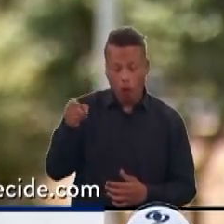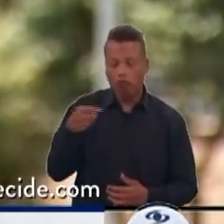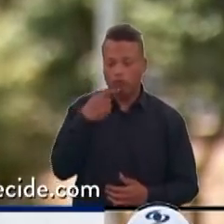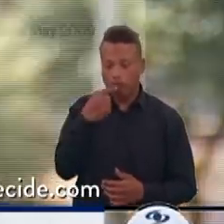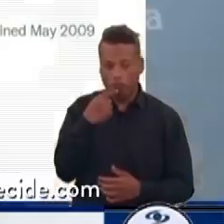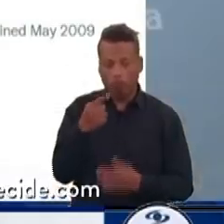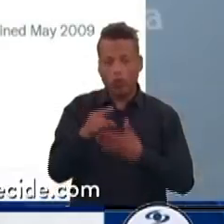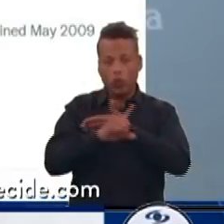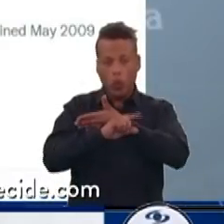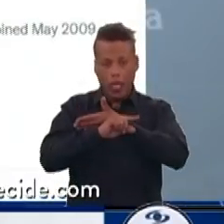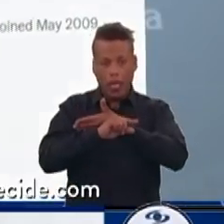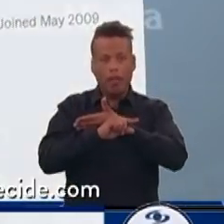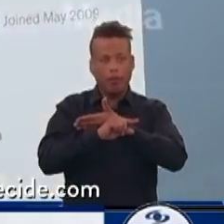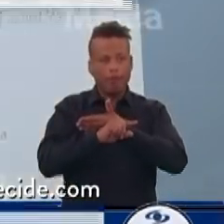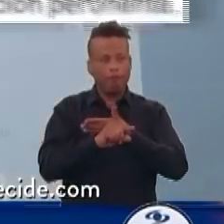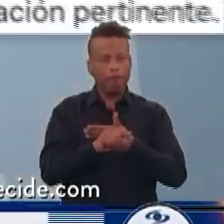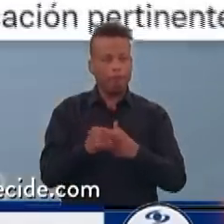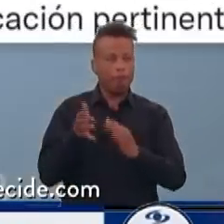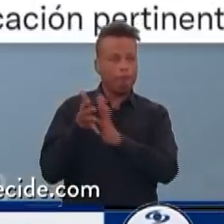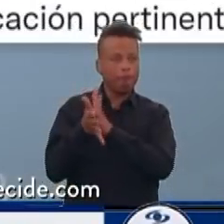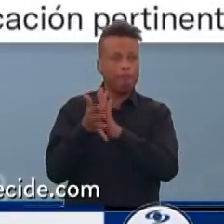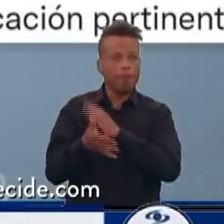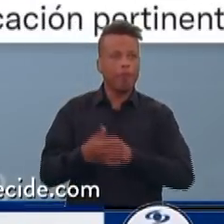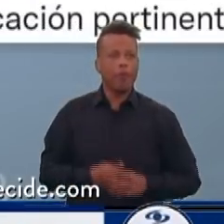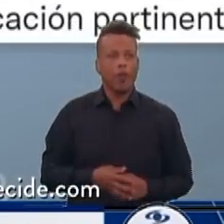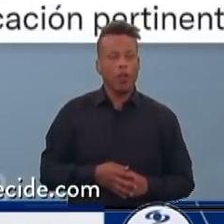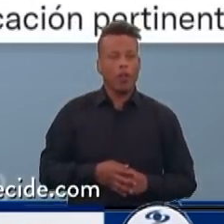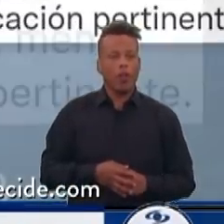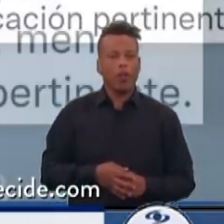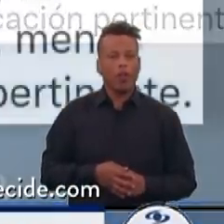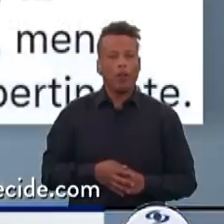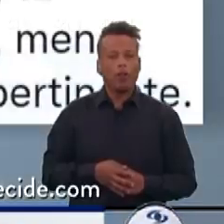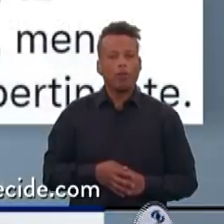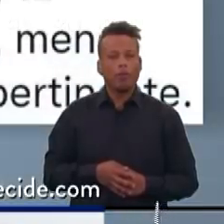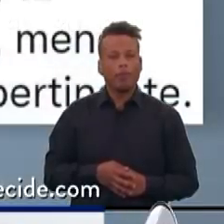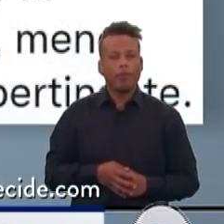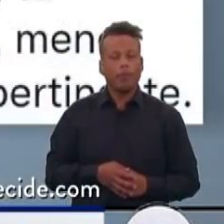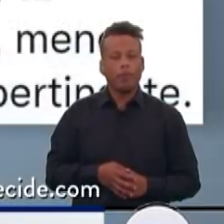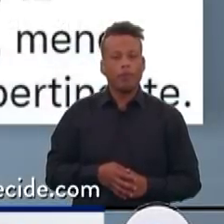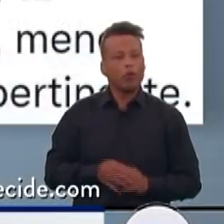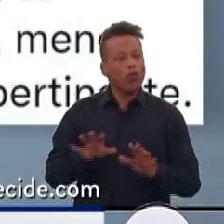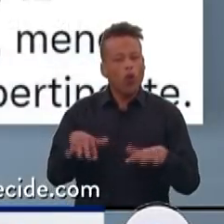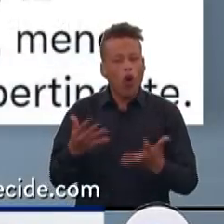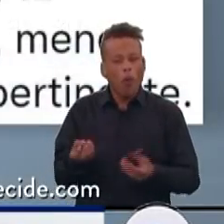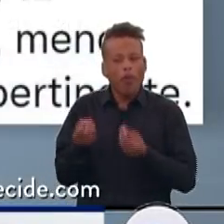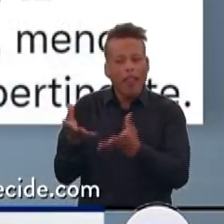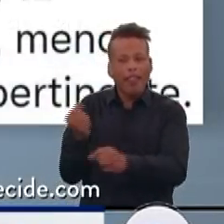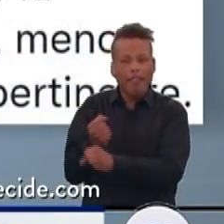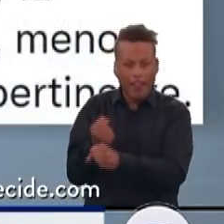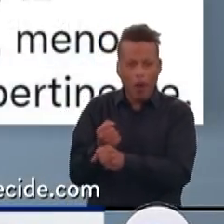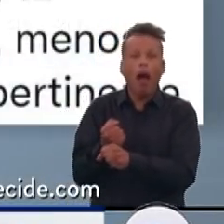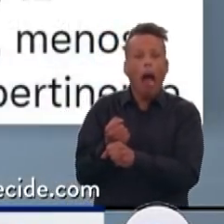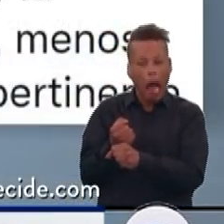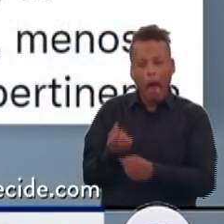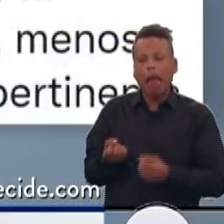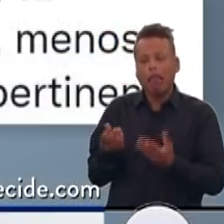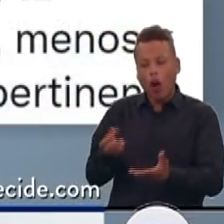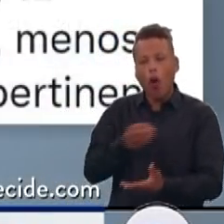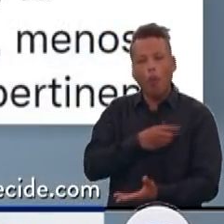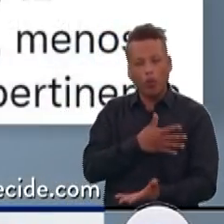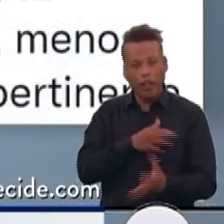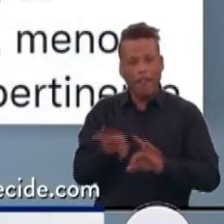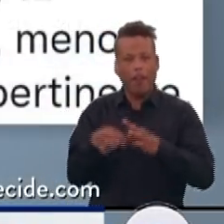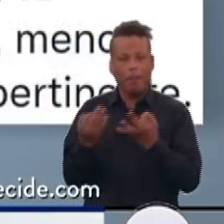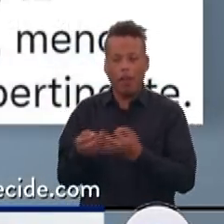cuenta de Twitter. Escribió, abro comillas, no hay mejor forma que generar empleo que brindando oportunidades a las familias, no expropiando